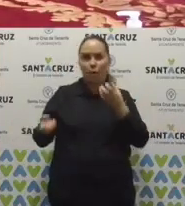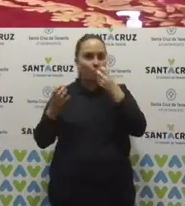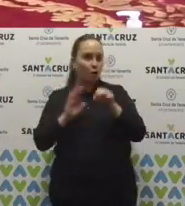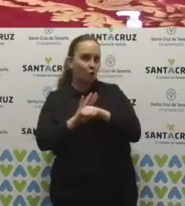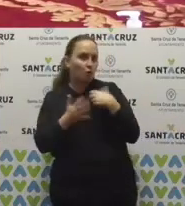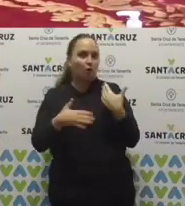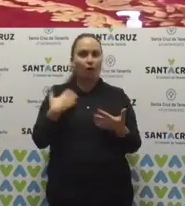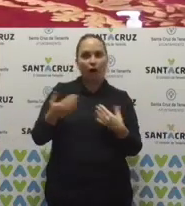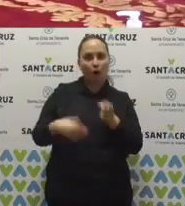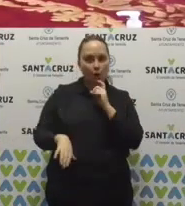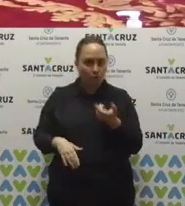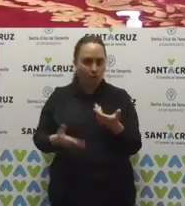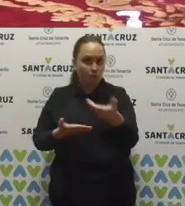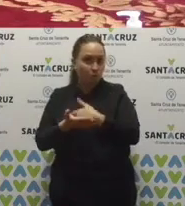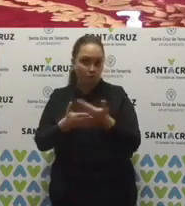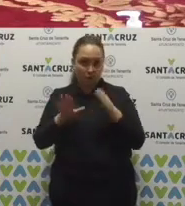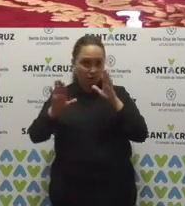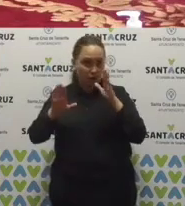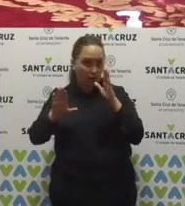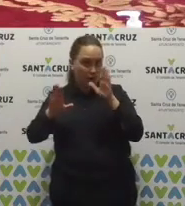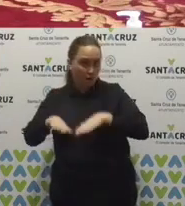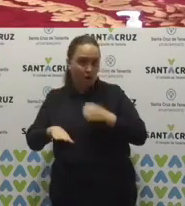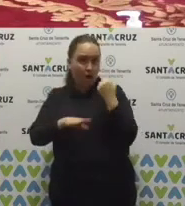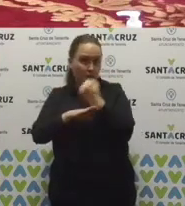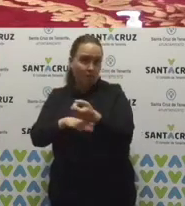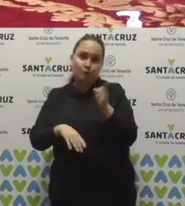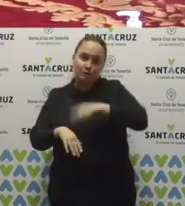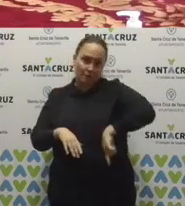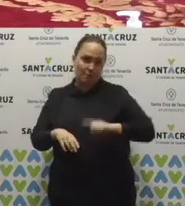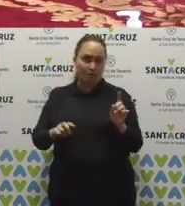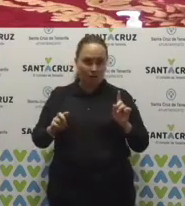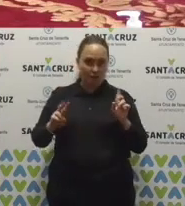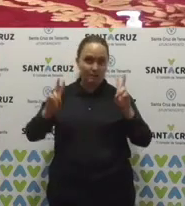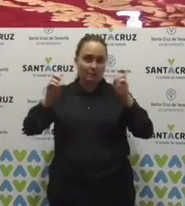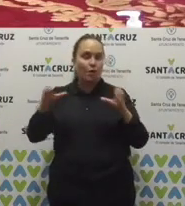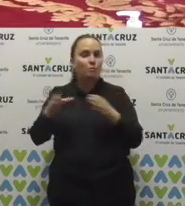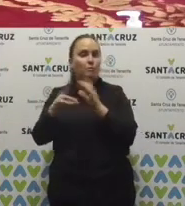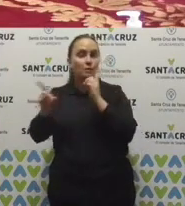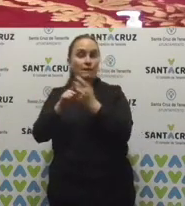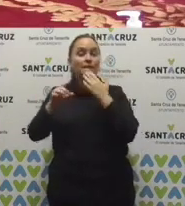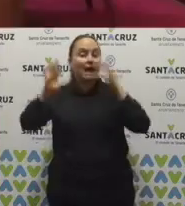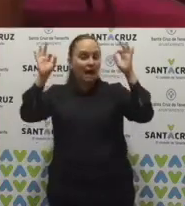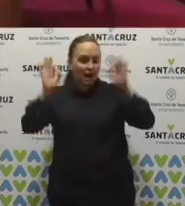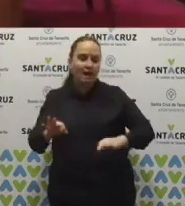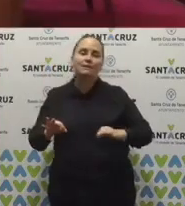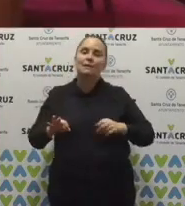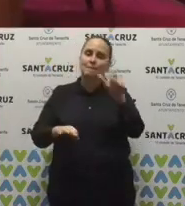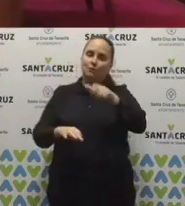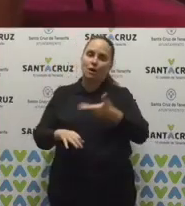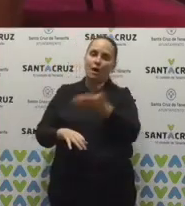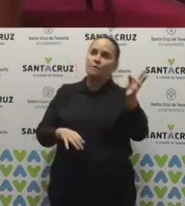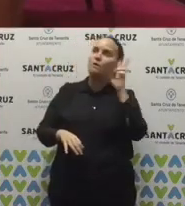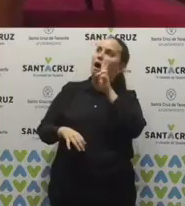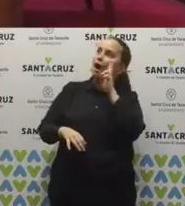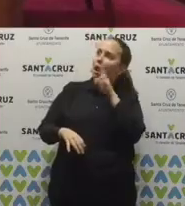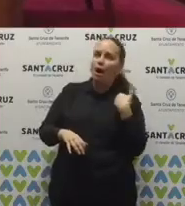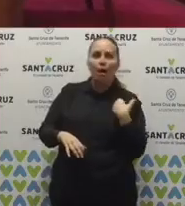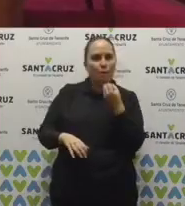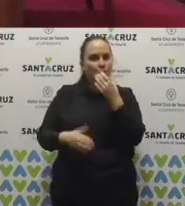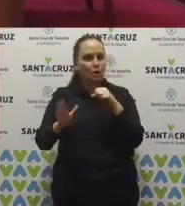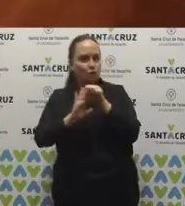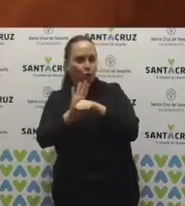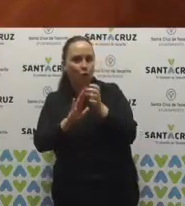demuestra aprobando las propuestas que trae también la oposición y la gente va a decir que buen rollito tiene el grupo de gobierno que aprueba las propuestas de la